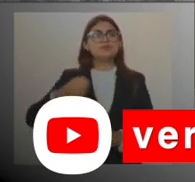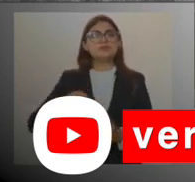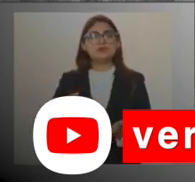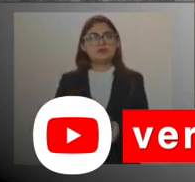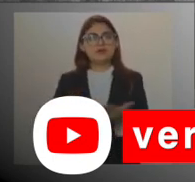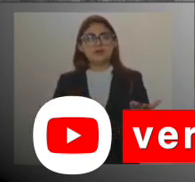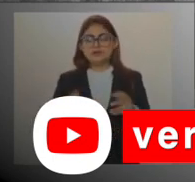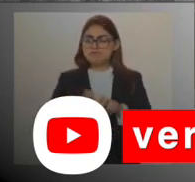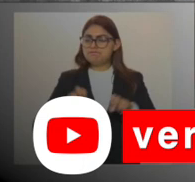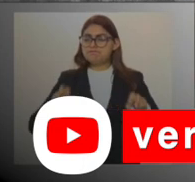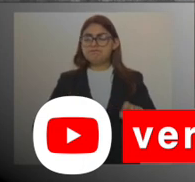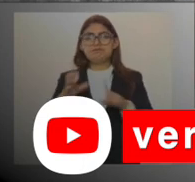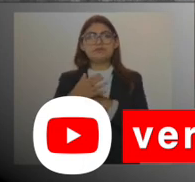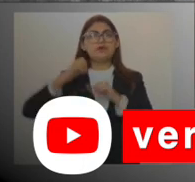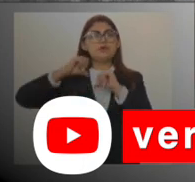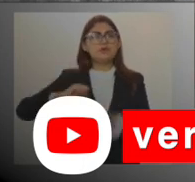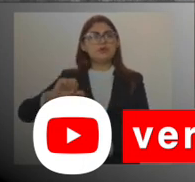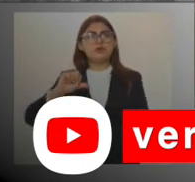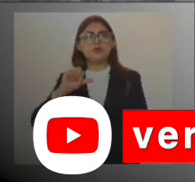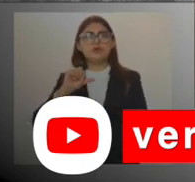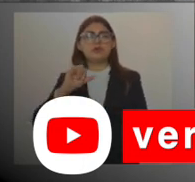sistemas democráticos.